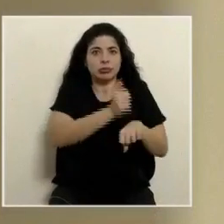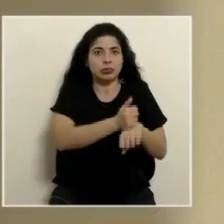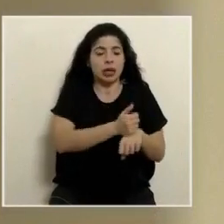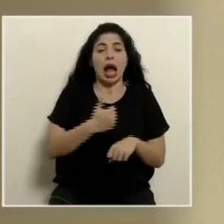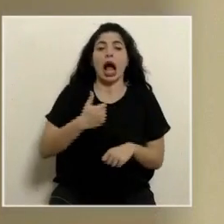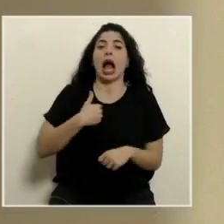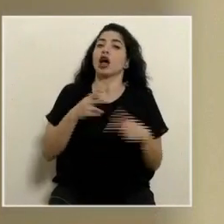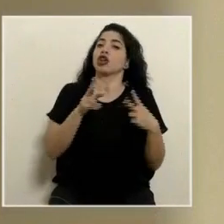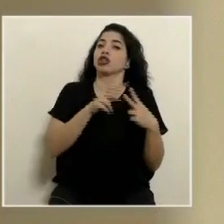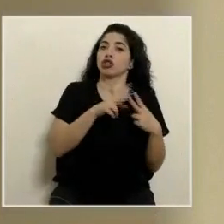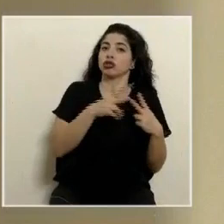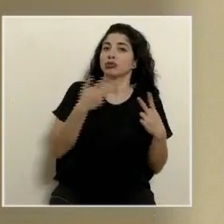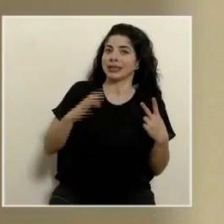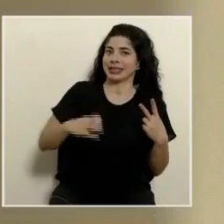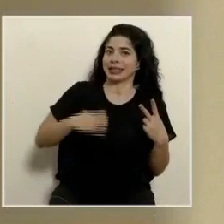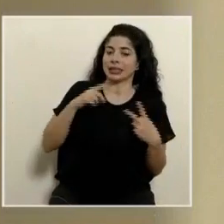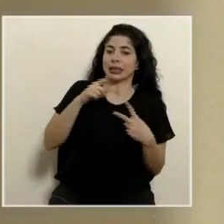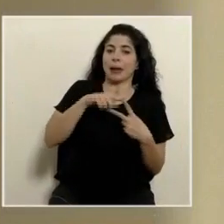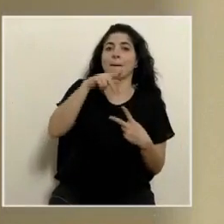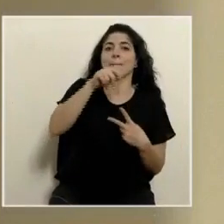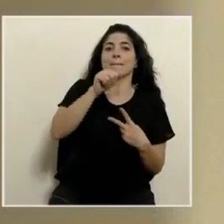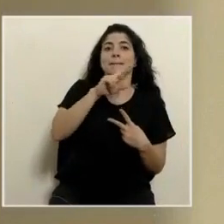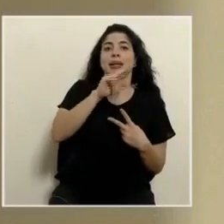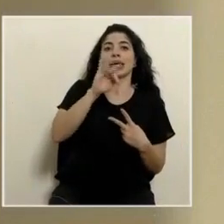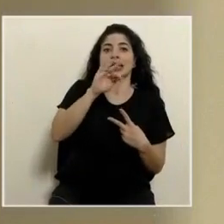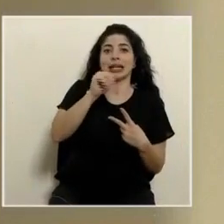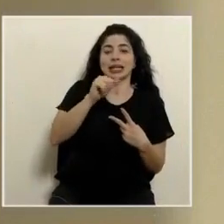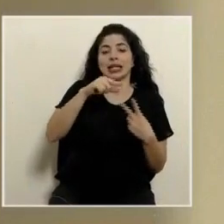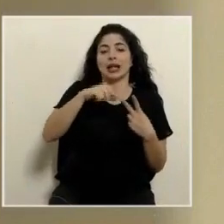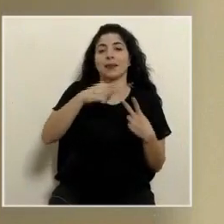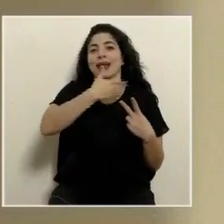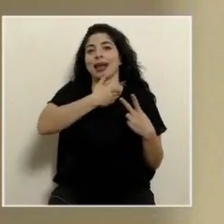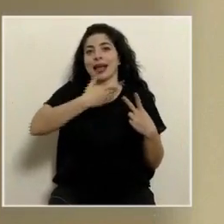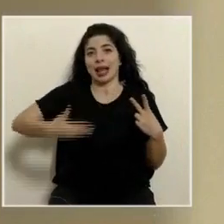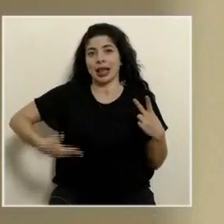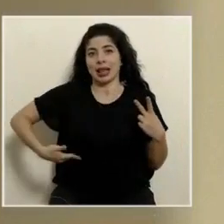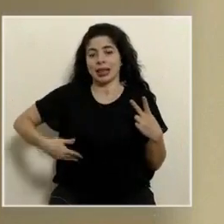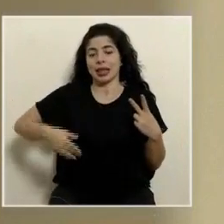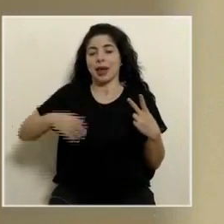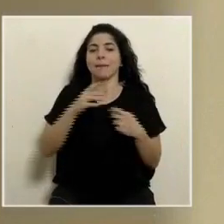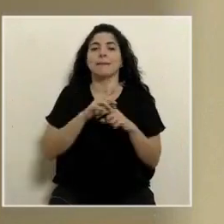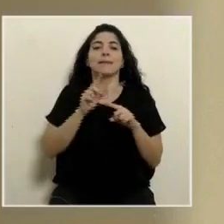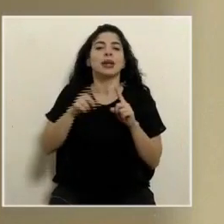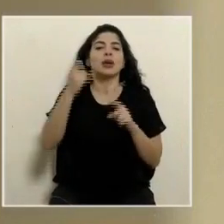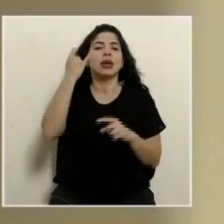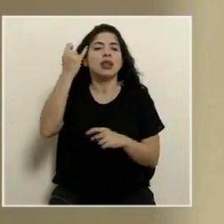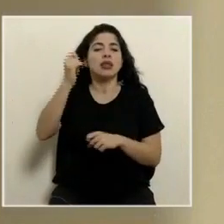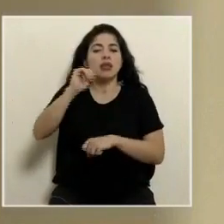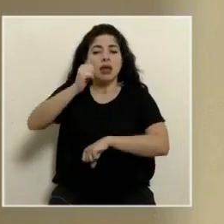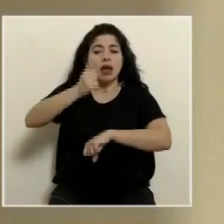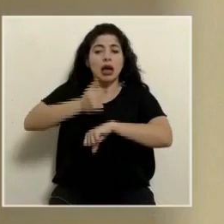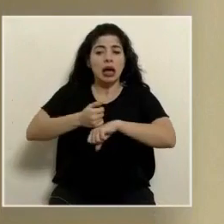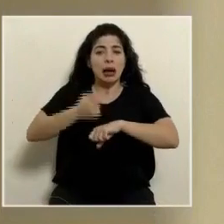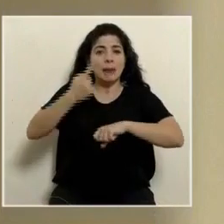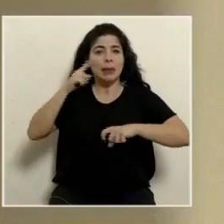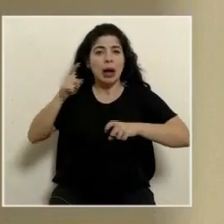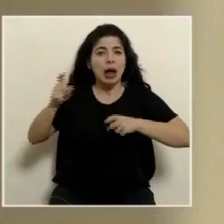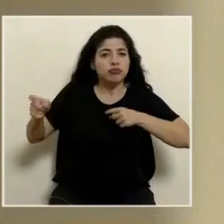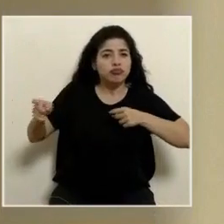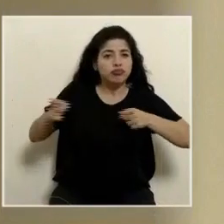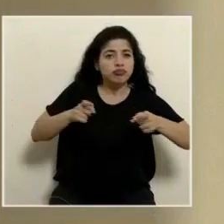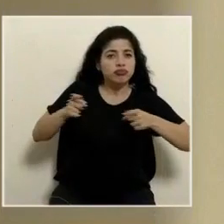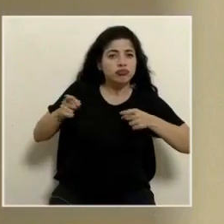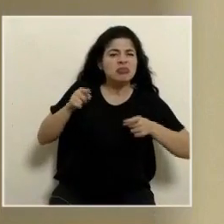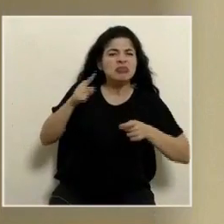que existen, que están en Parrita y Barba de Heredia, pero la idea es establecer centros de contención donde